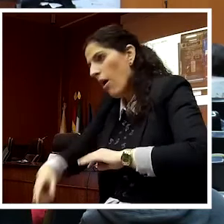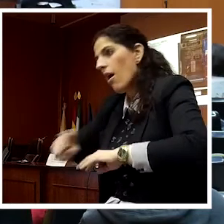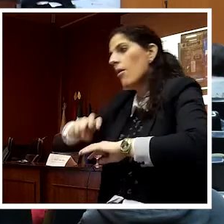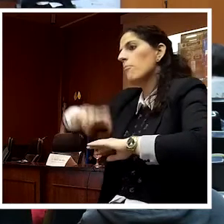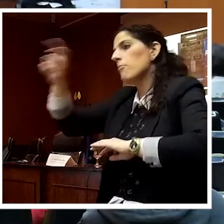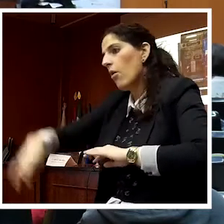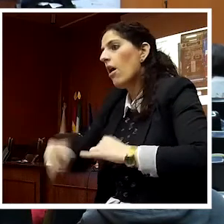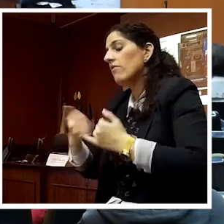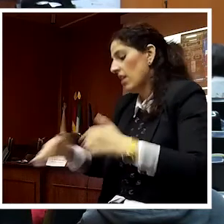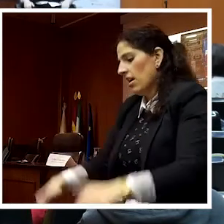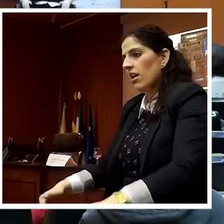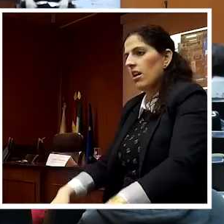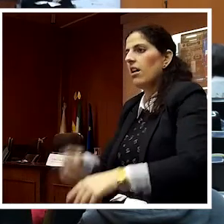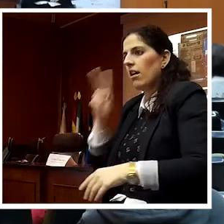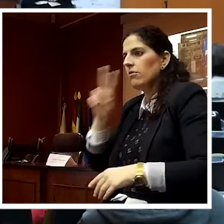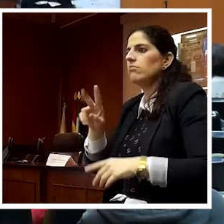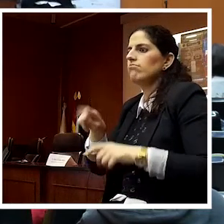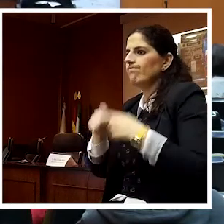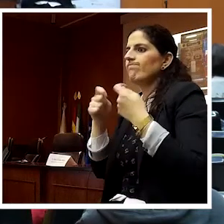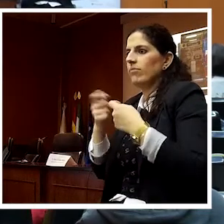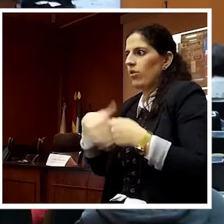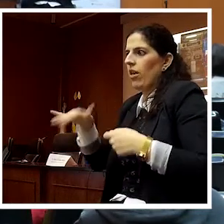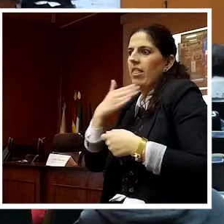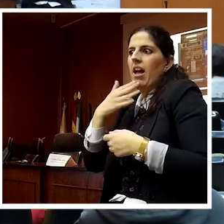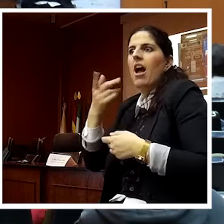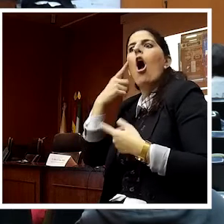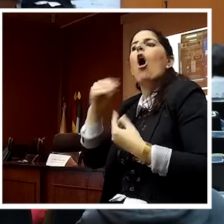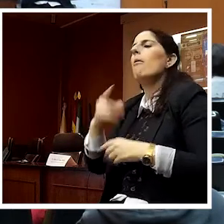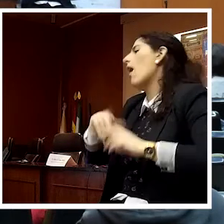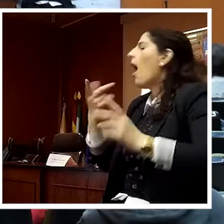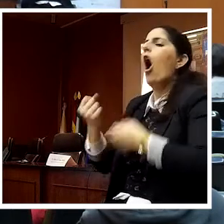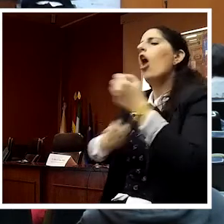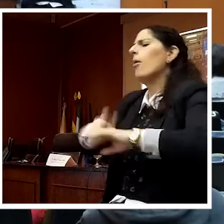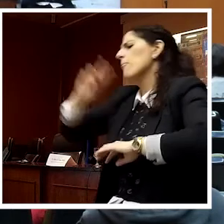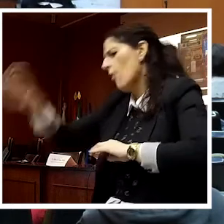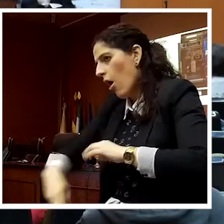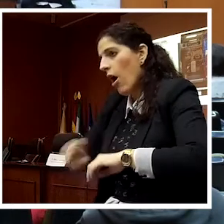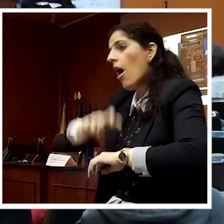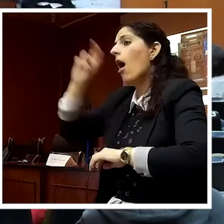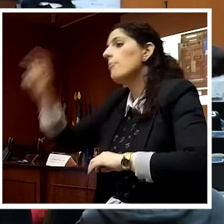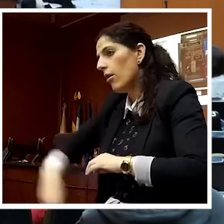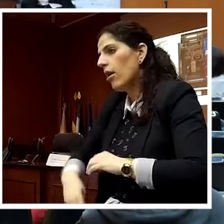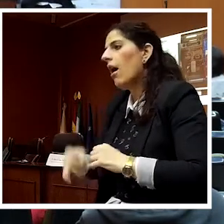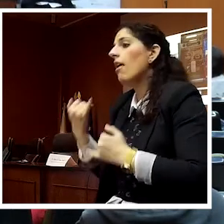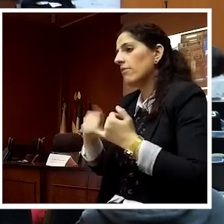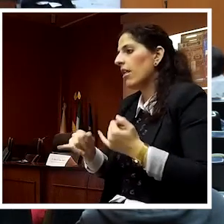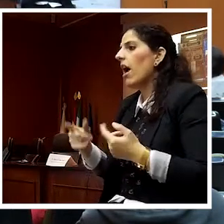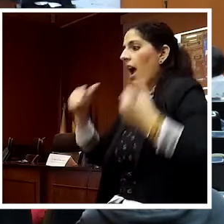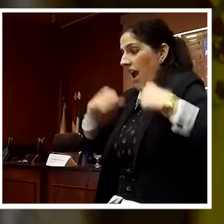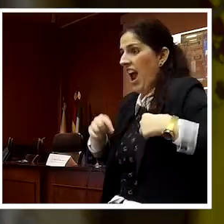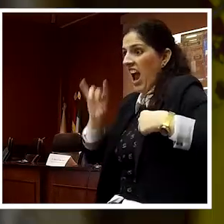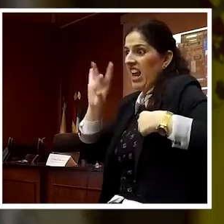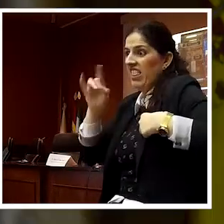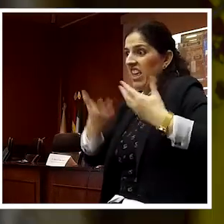veces te destroza las rodillas. Los años van pasando, ¿no? Y hay que bajar con 14 o 15 kilos cargados.